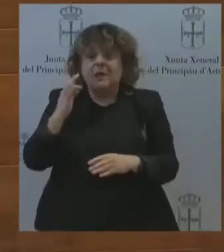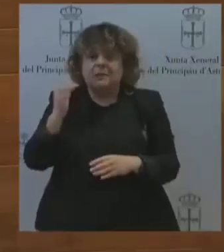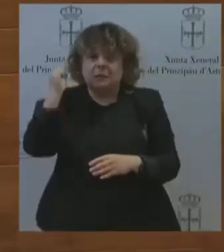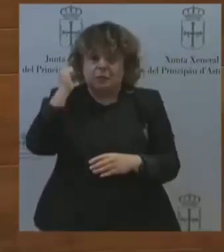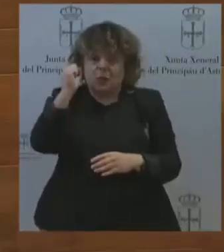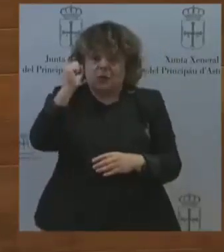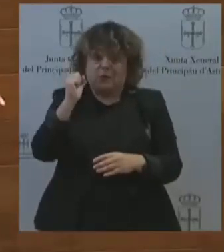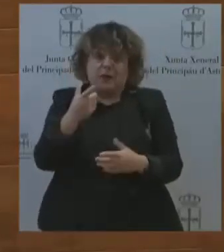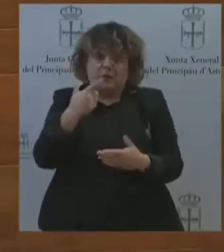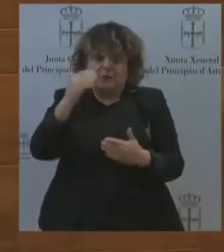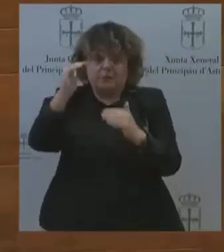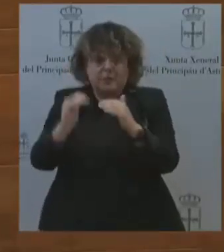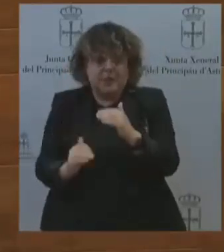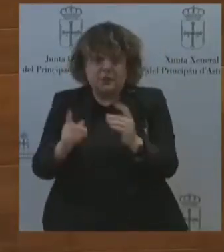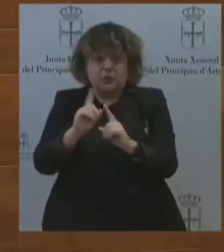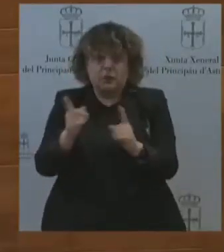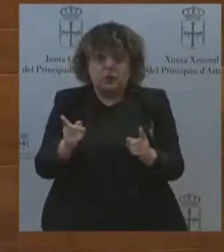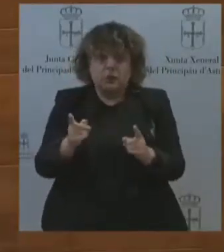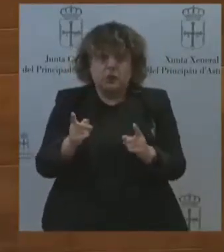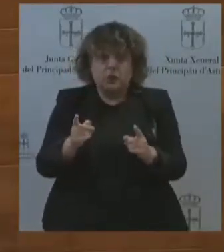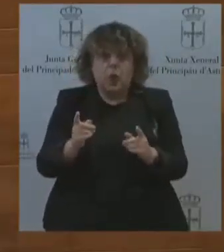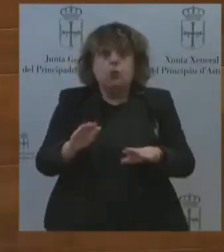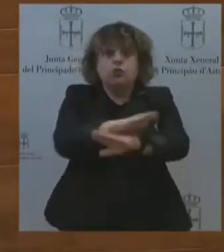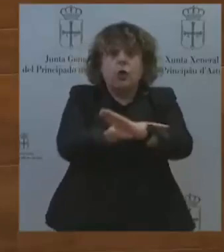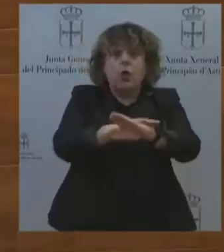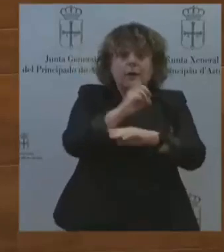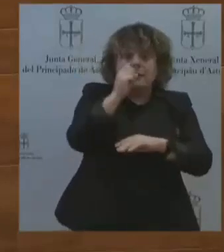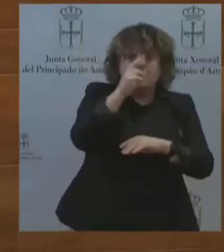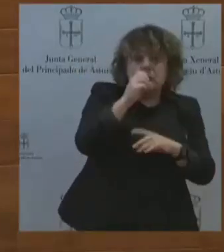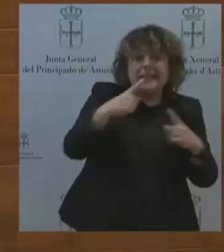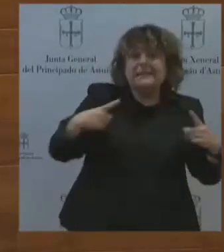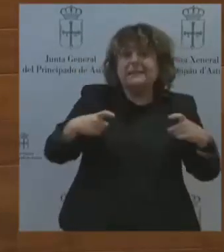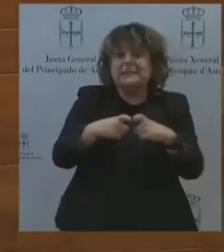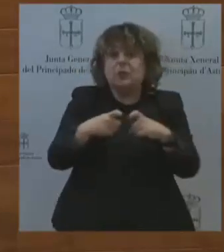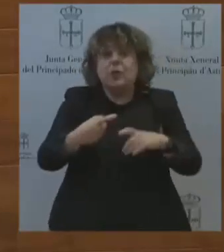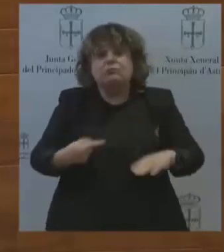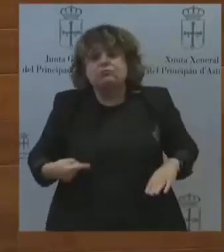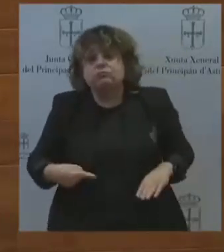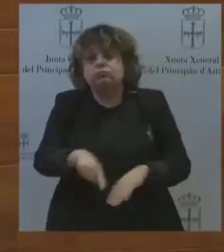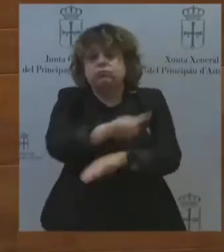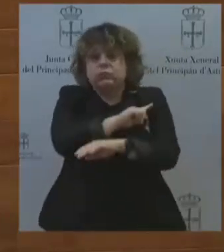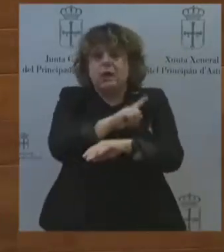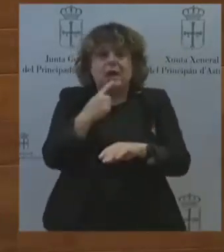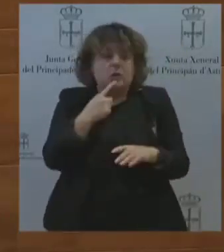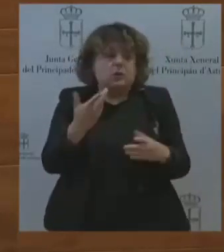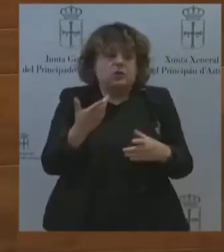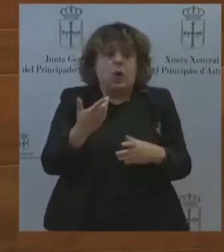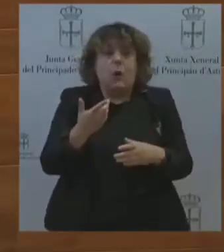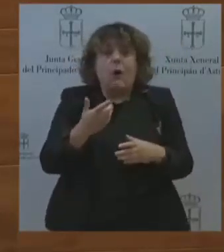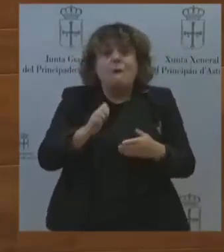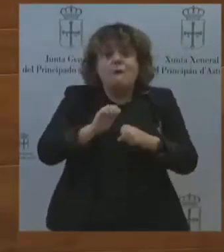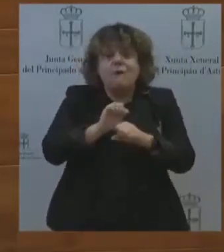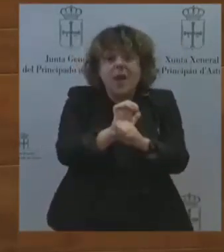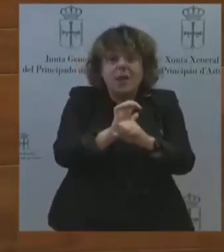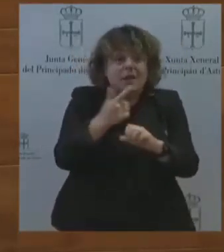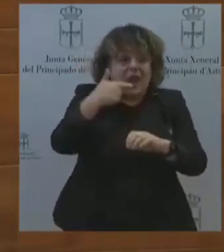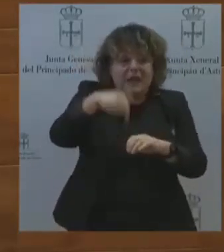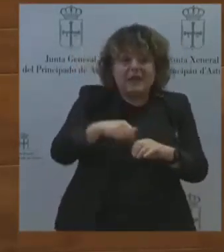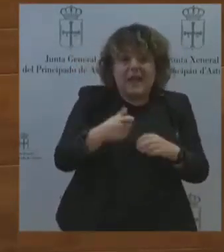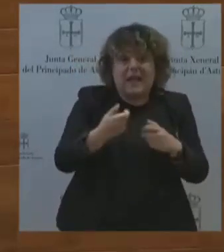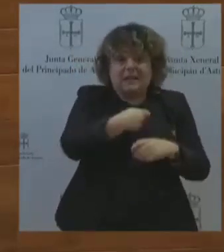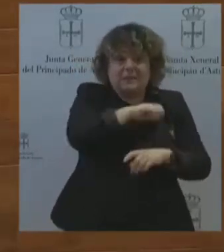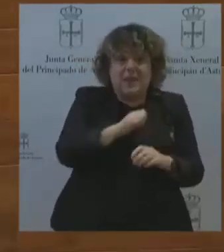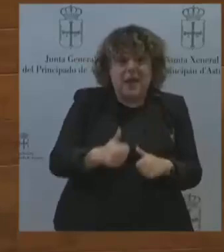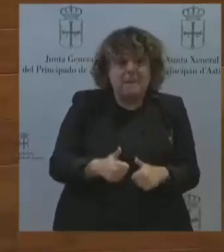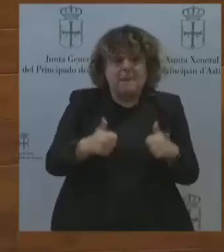socios radicales, señor Barbón, las violaciones han aumentado en España. Ustedes han conseguido poner en peligro a las mujeres porque hoy